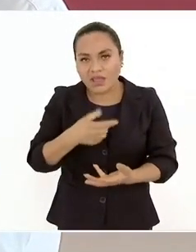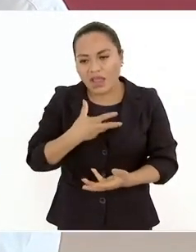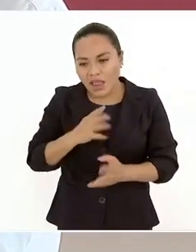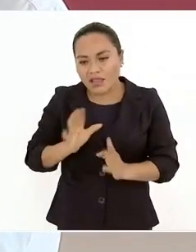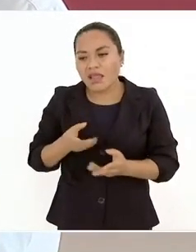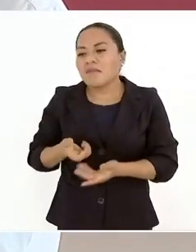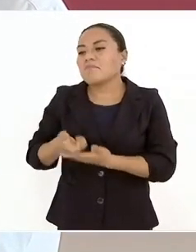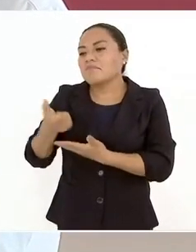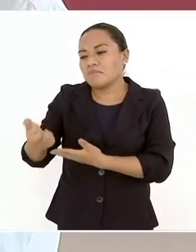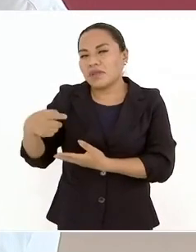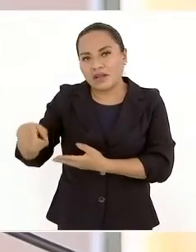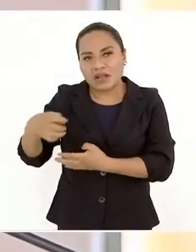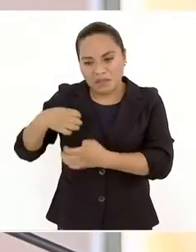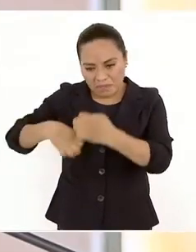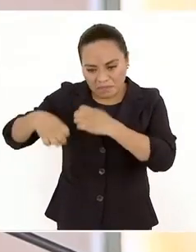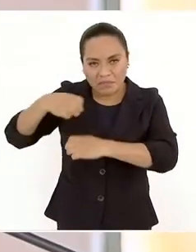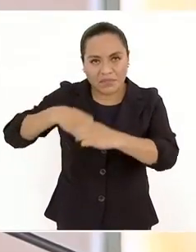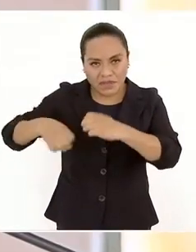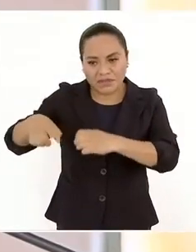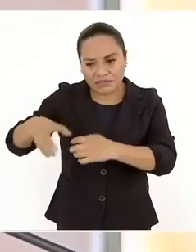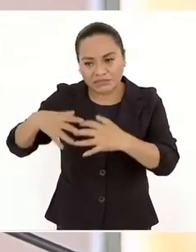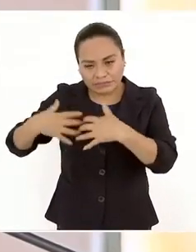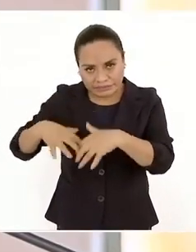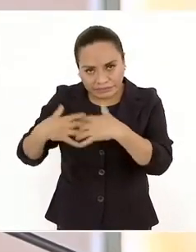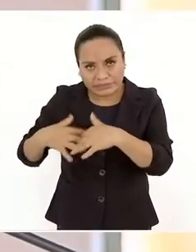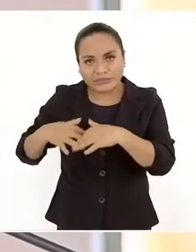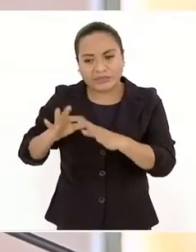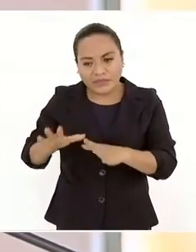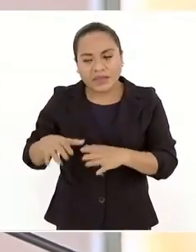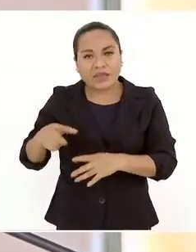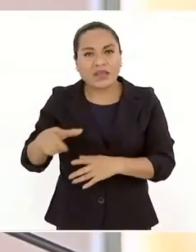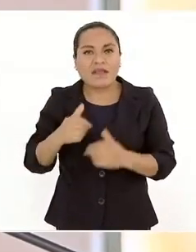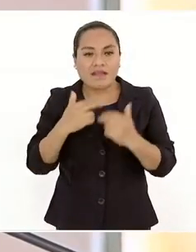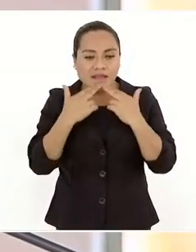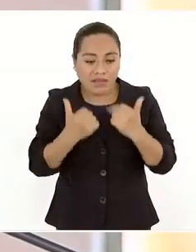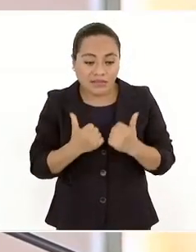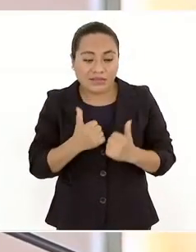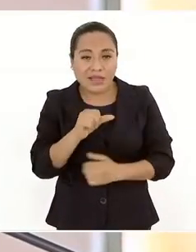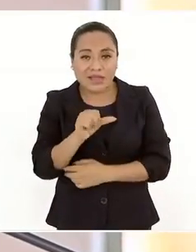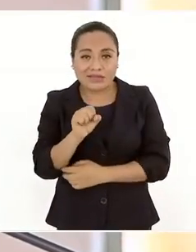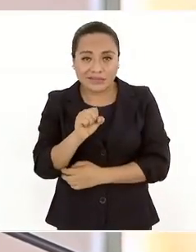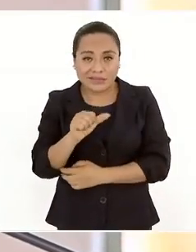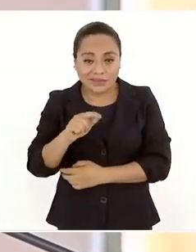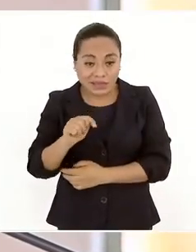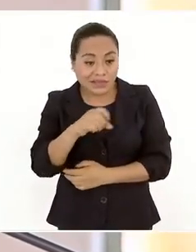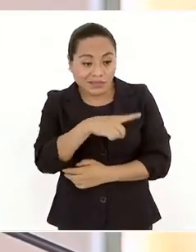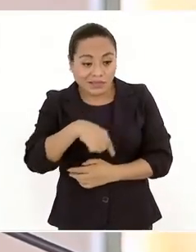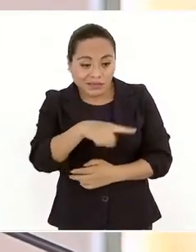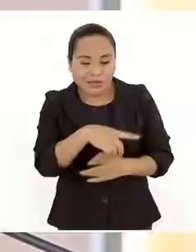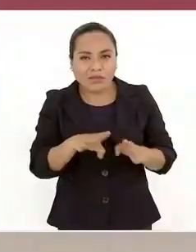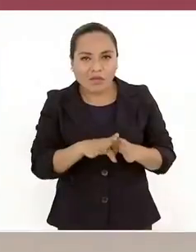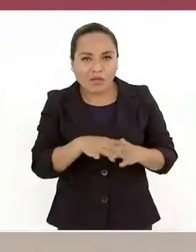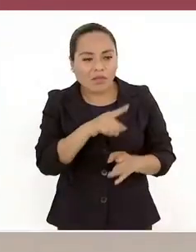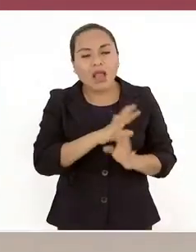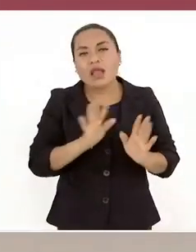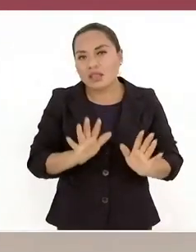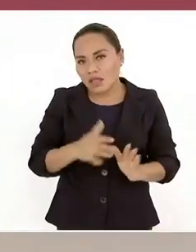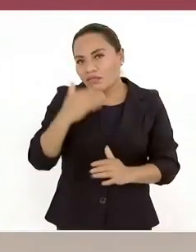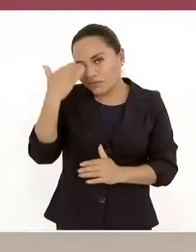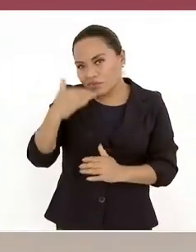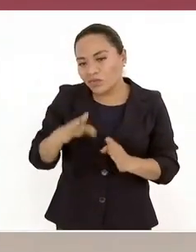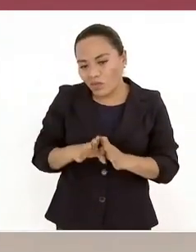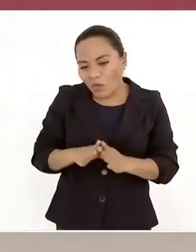a la empresa, también Hacienda ya transfirió los recursos al gobierno estatal. Ahí pediríamos muy respetuosamente